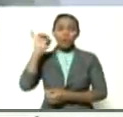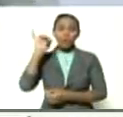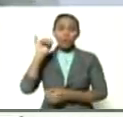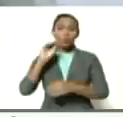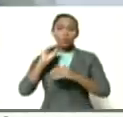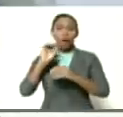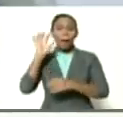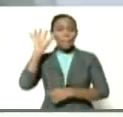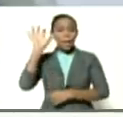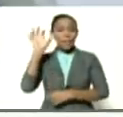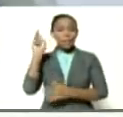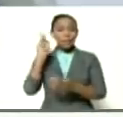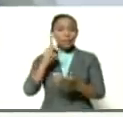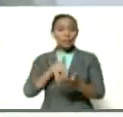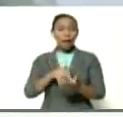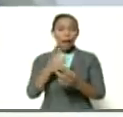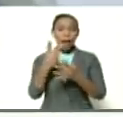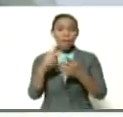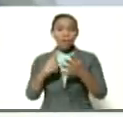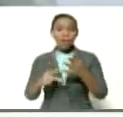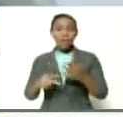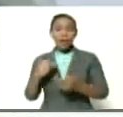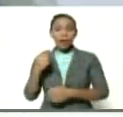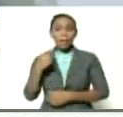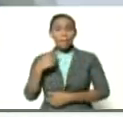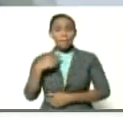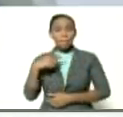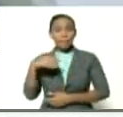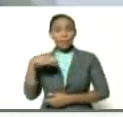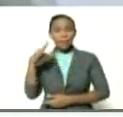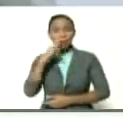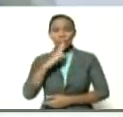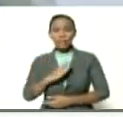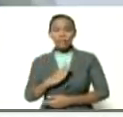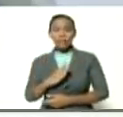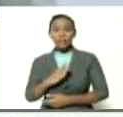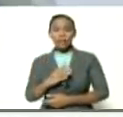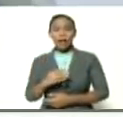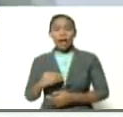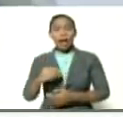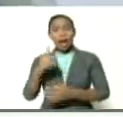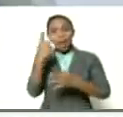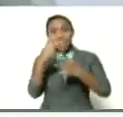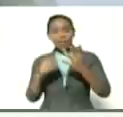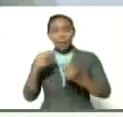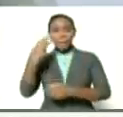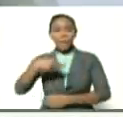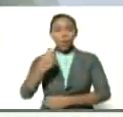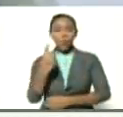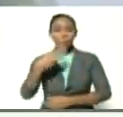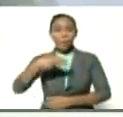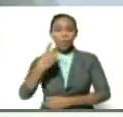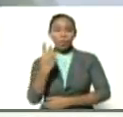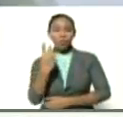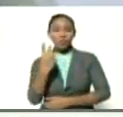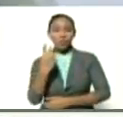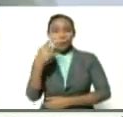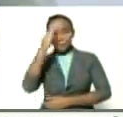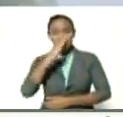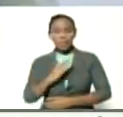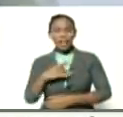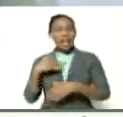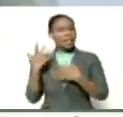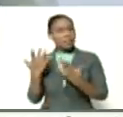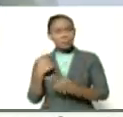país la llegada de la variante Bolsonaro, la variante P1 y P2 de Brasil. Una